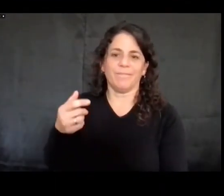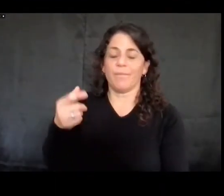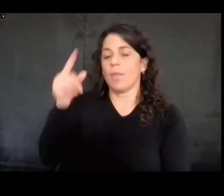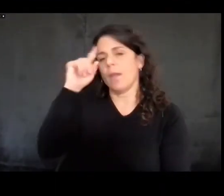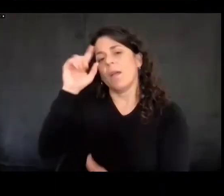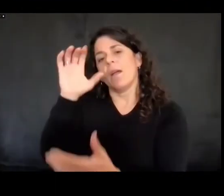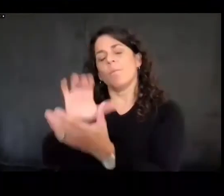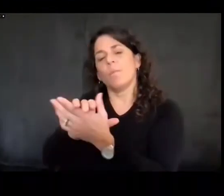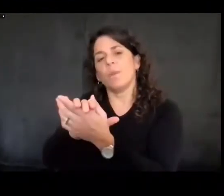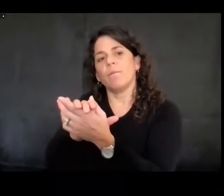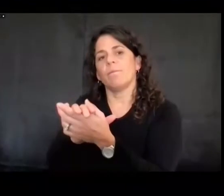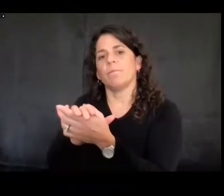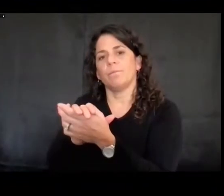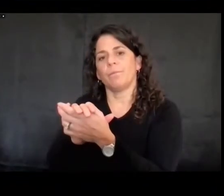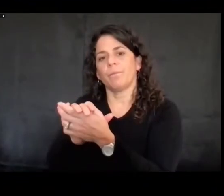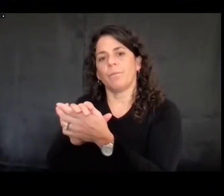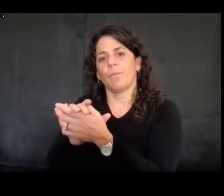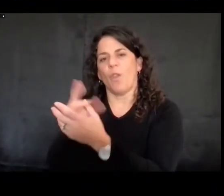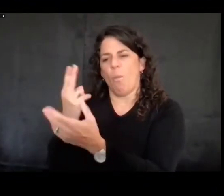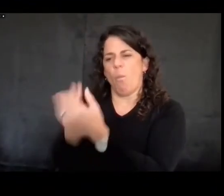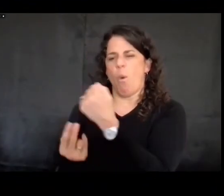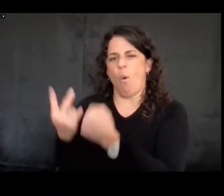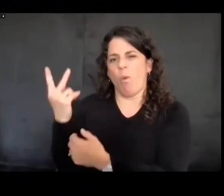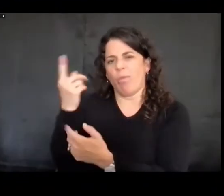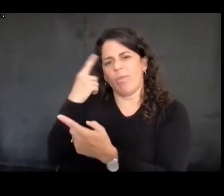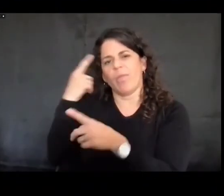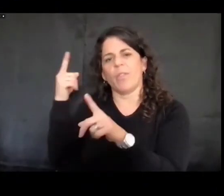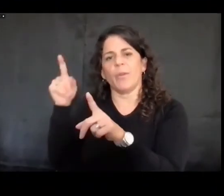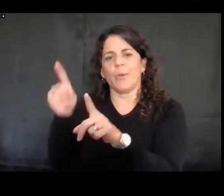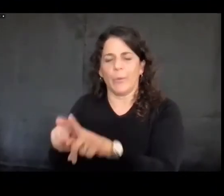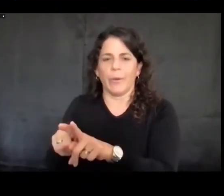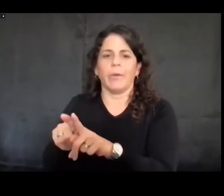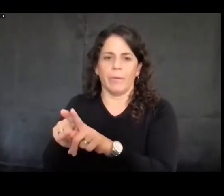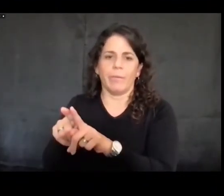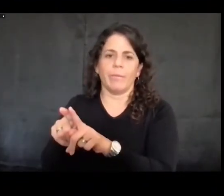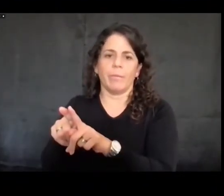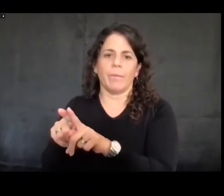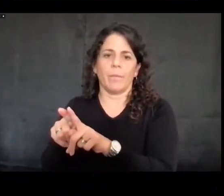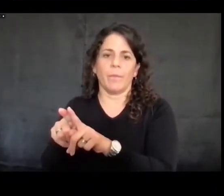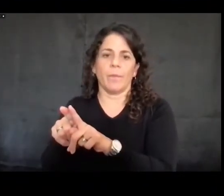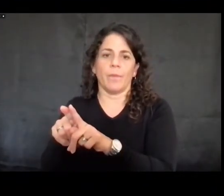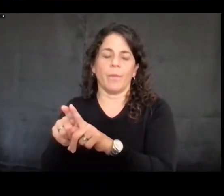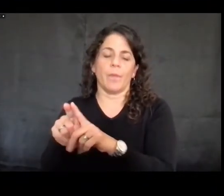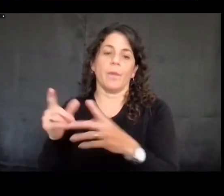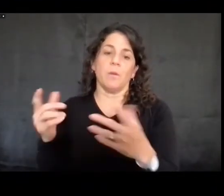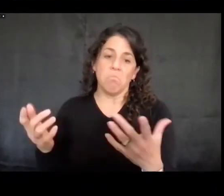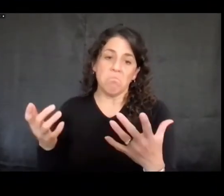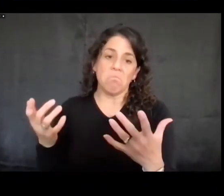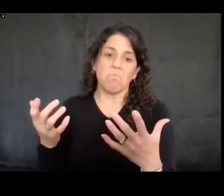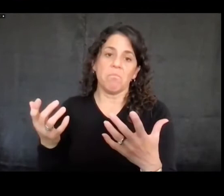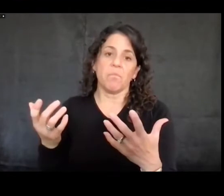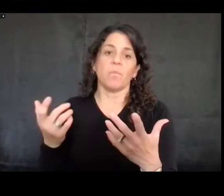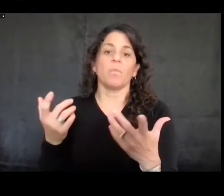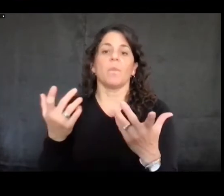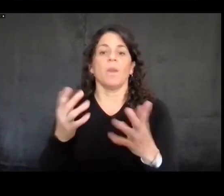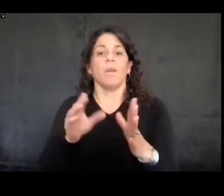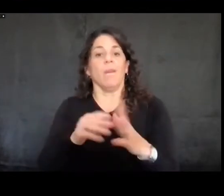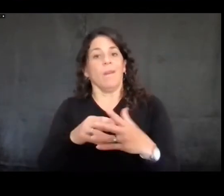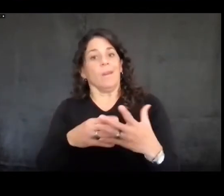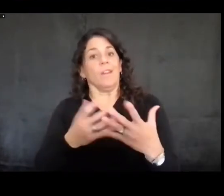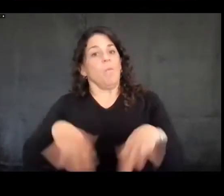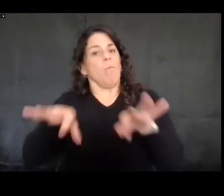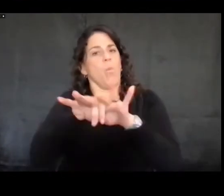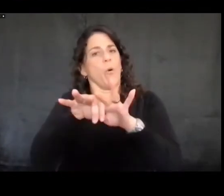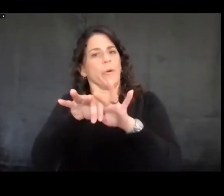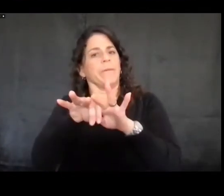yo creo que sentimos que estamos llegando a un lugar de